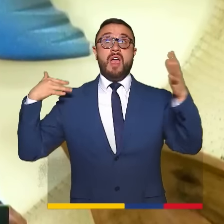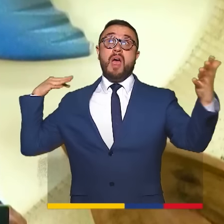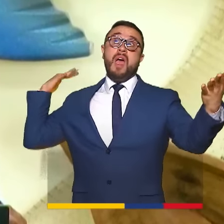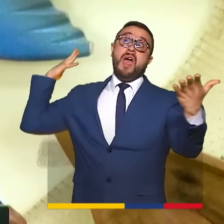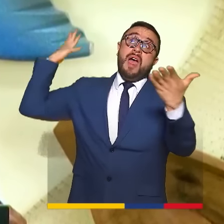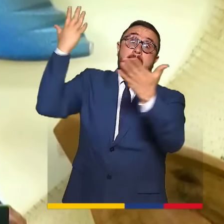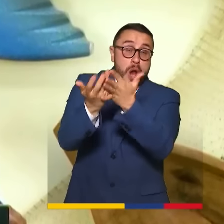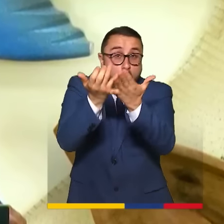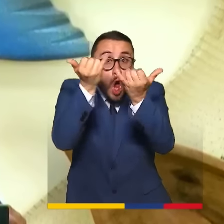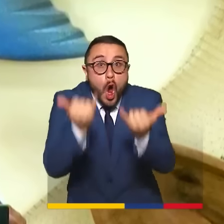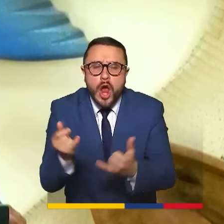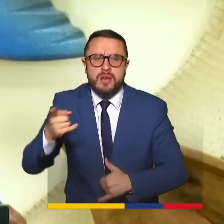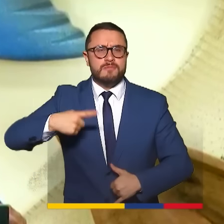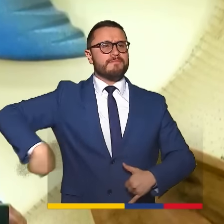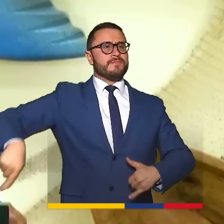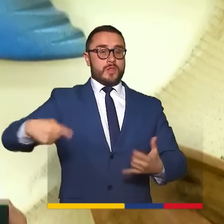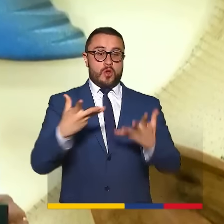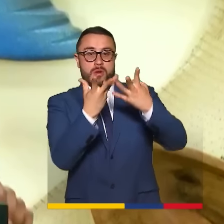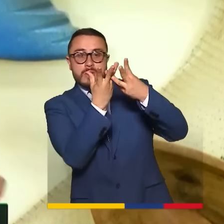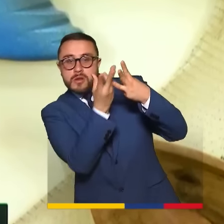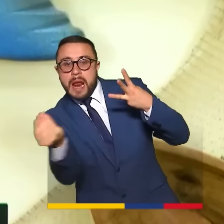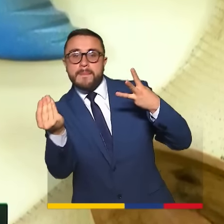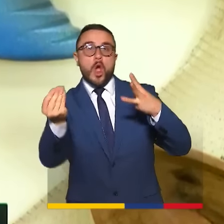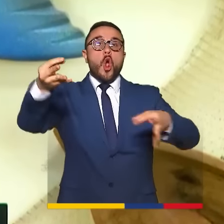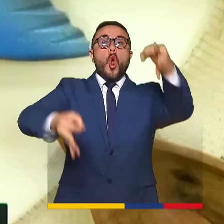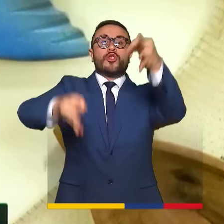conduciendo la justicia, pueden